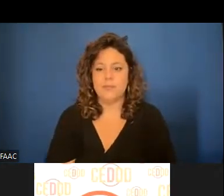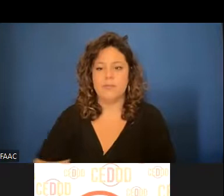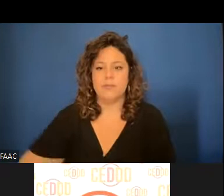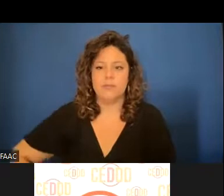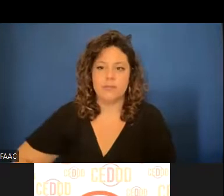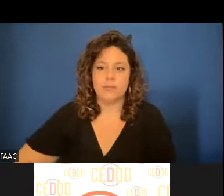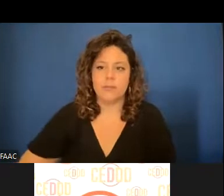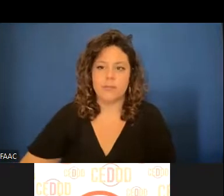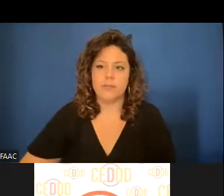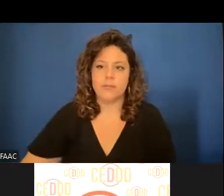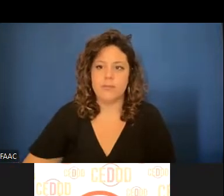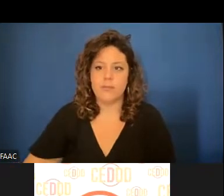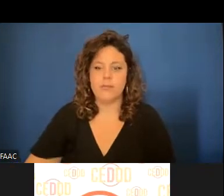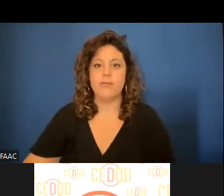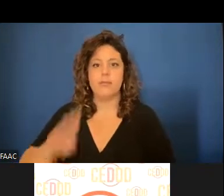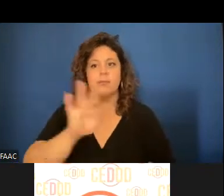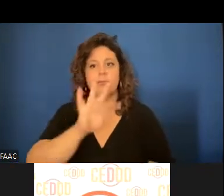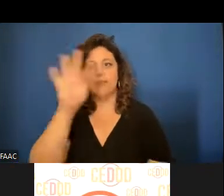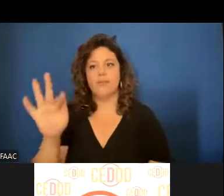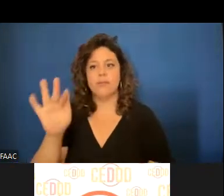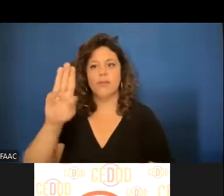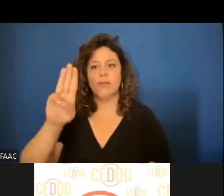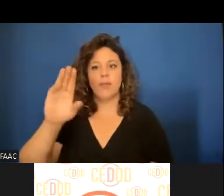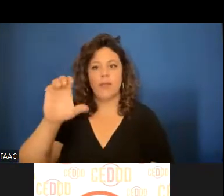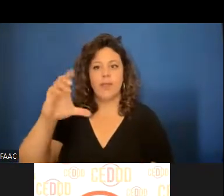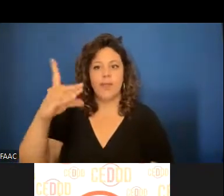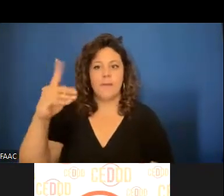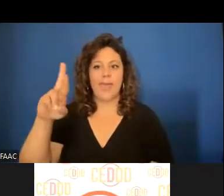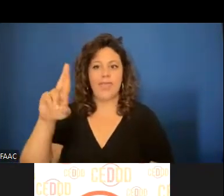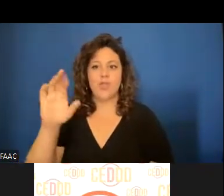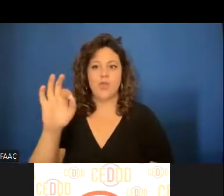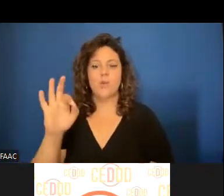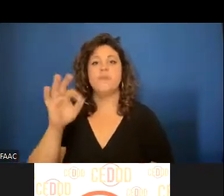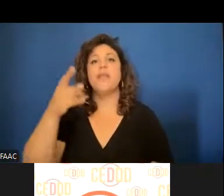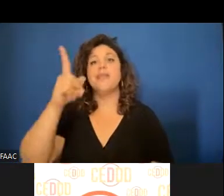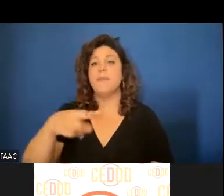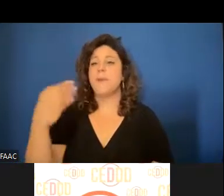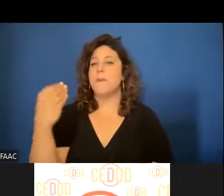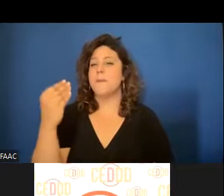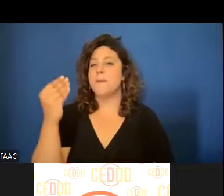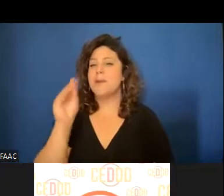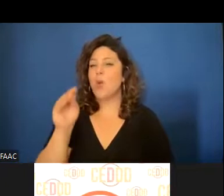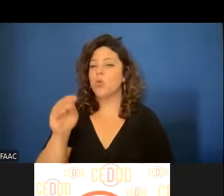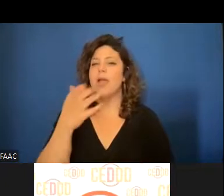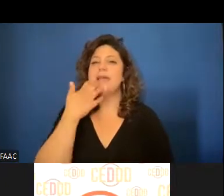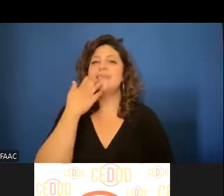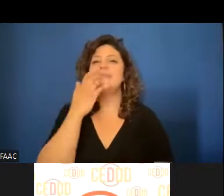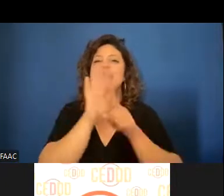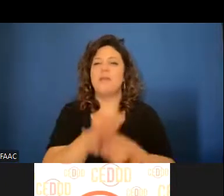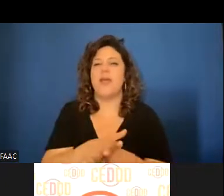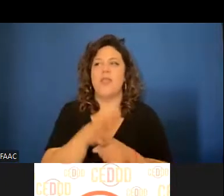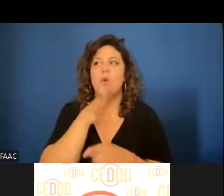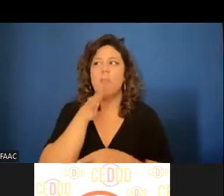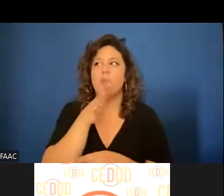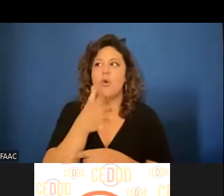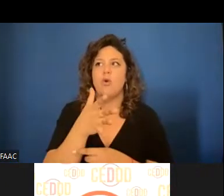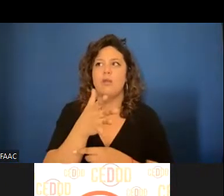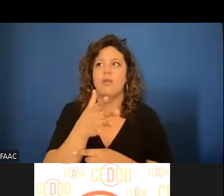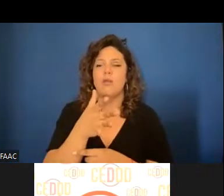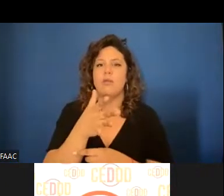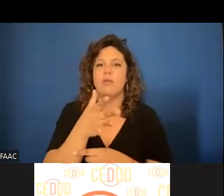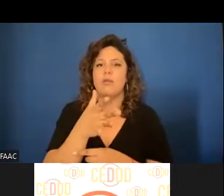crónicas. Y bueno, como veníamos diciendo, son situaciones que vamos a tener que ir viendo caso a